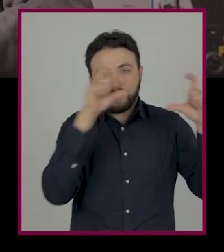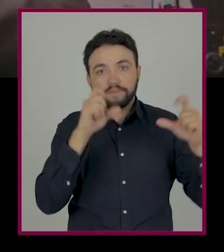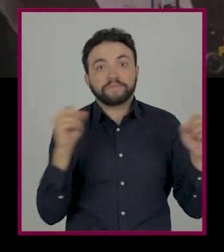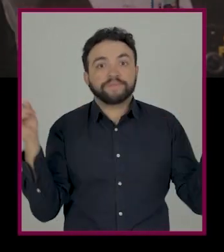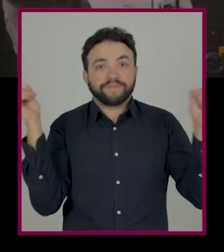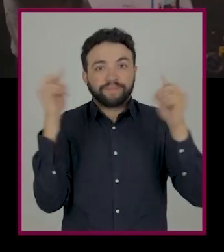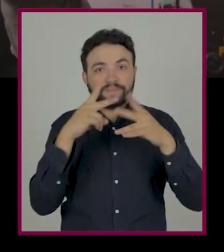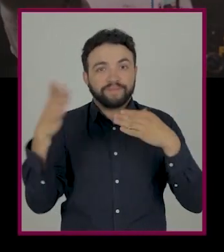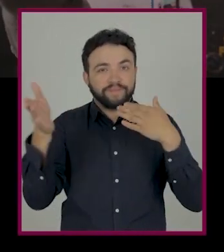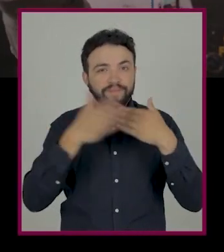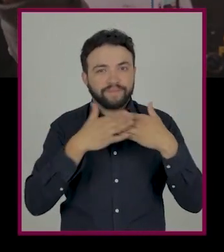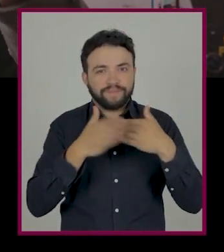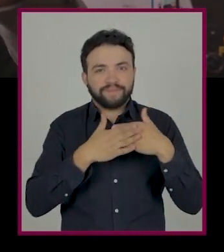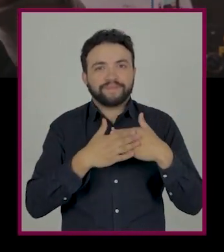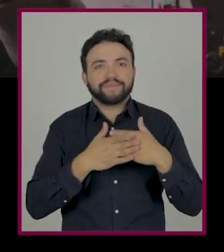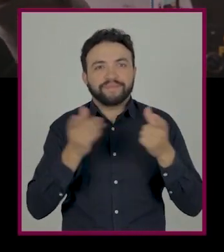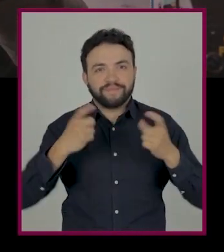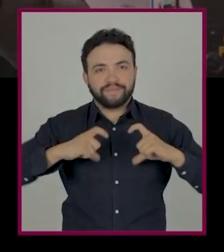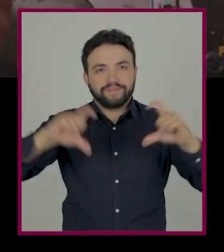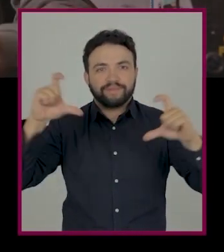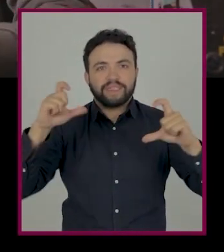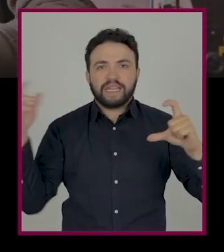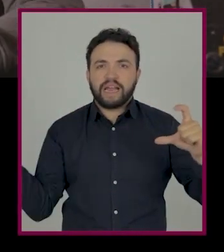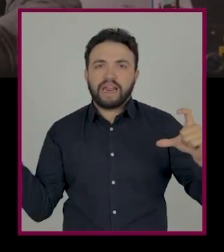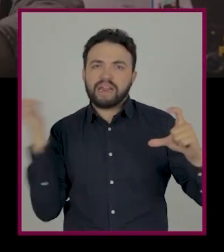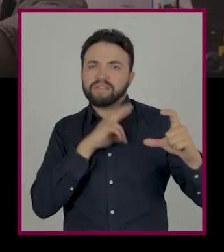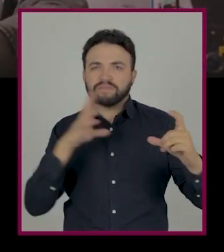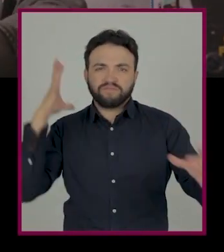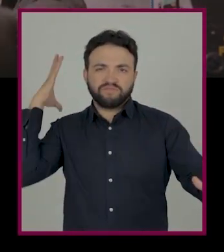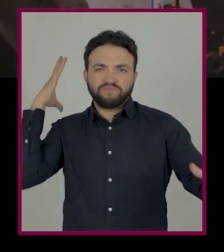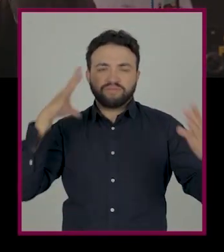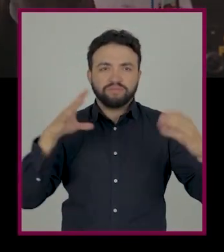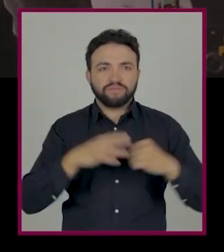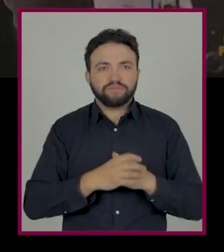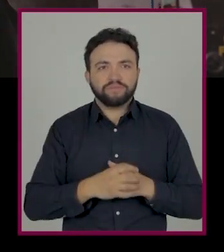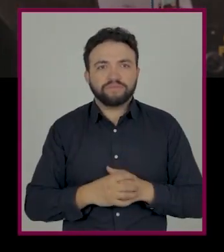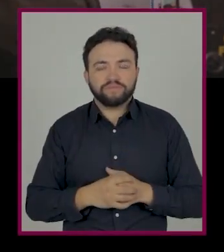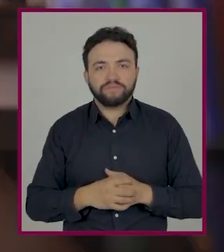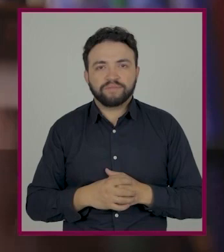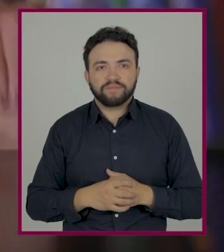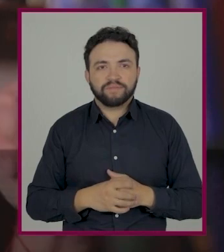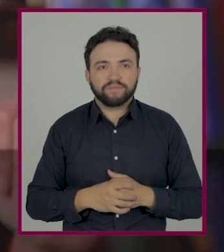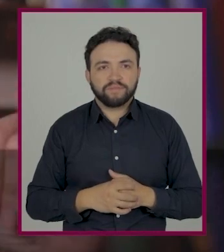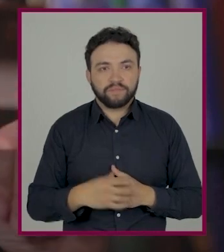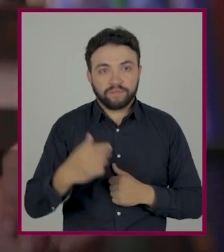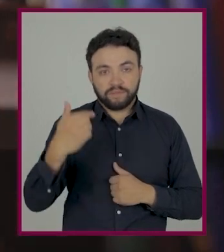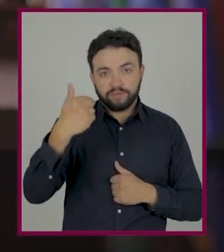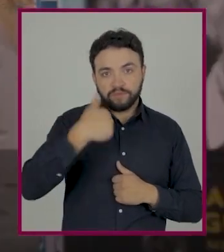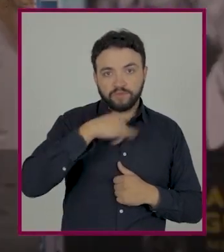MX. Nos vemos en el siguiente programa de Investigadores Rápidos y Curiosos.